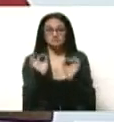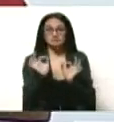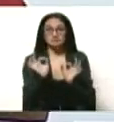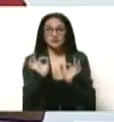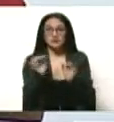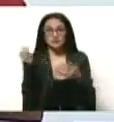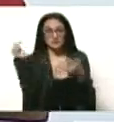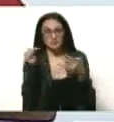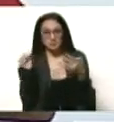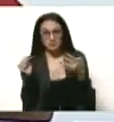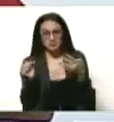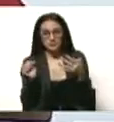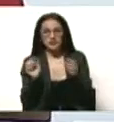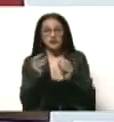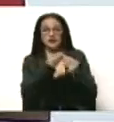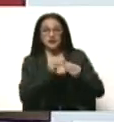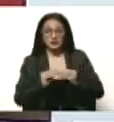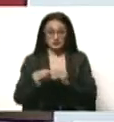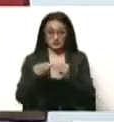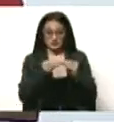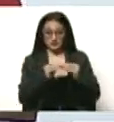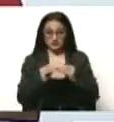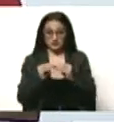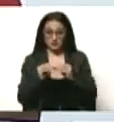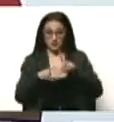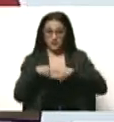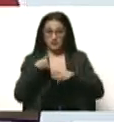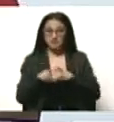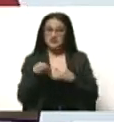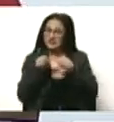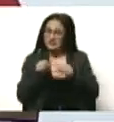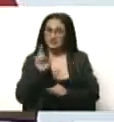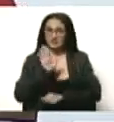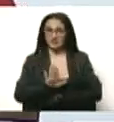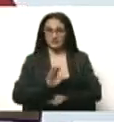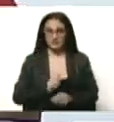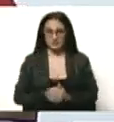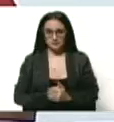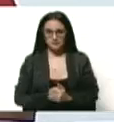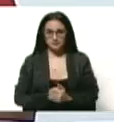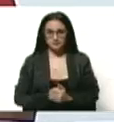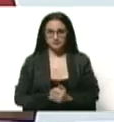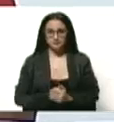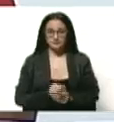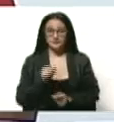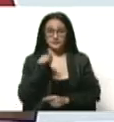las acciones y corregimos. Eso debe seguir siendo así. Eso es válido.